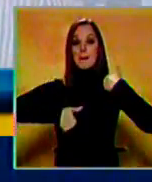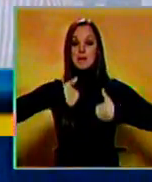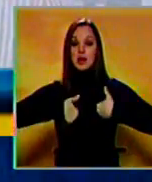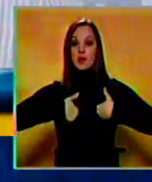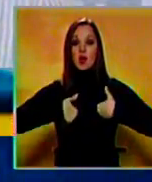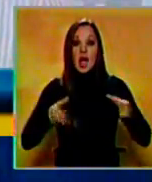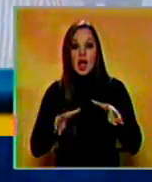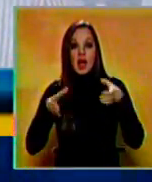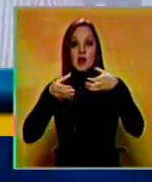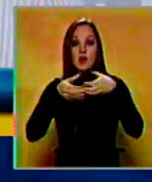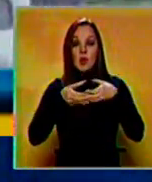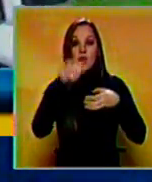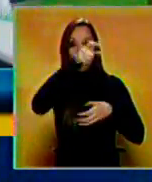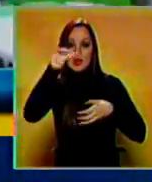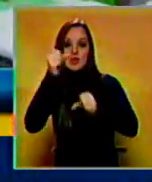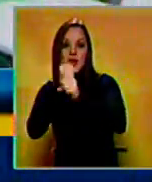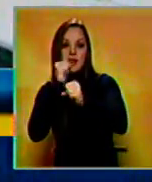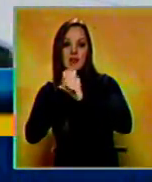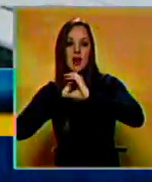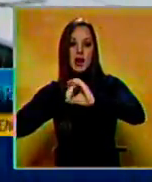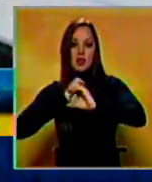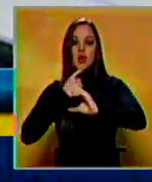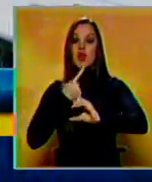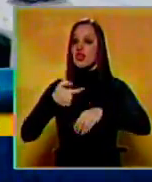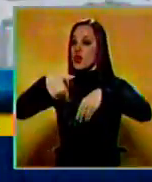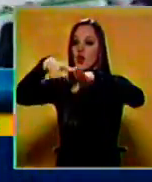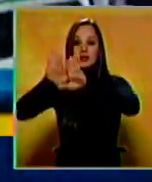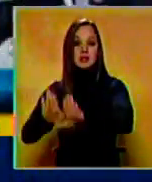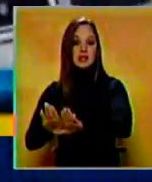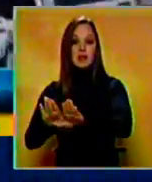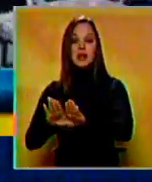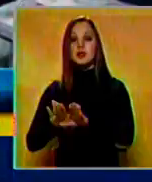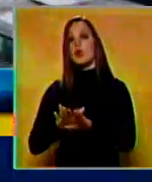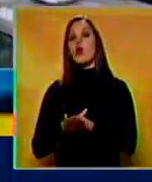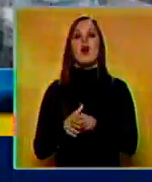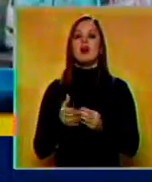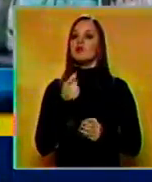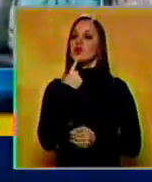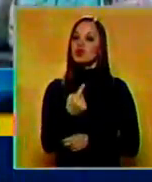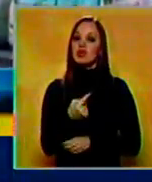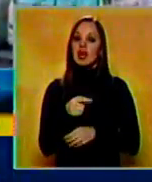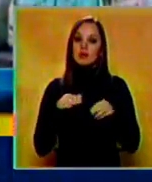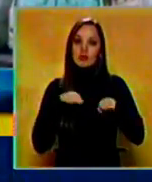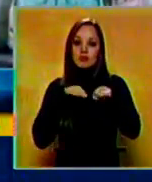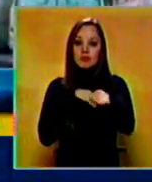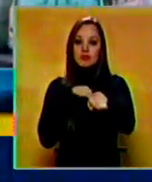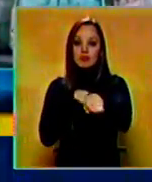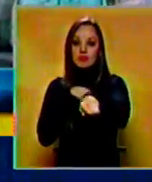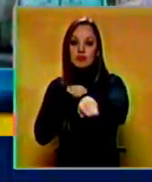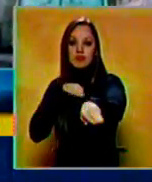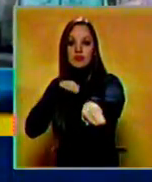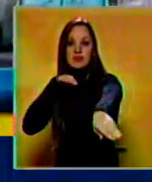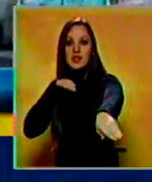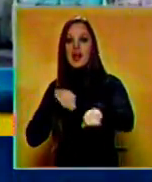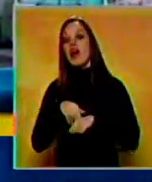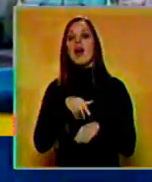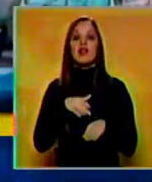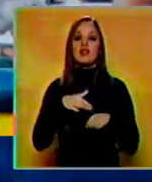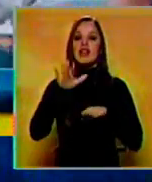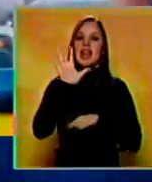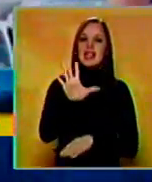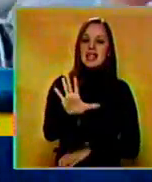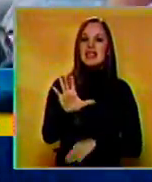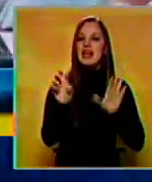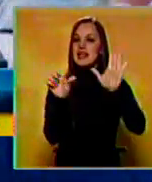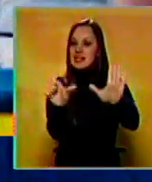de transportistas decidió paralizar con carácter indefinido sus actividades, estacionando sus unidades en la quinta y séptima avenida en el